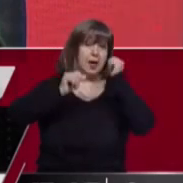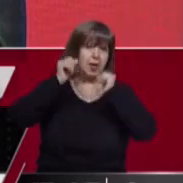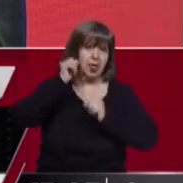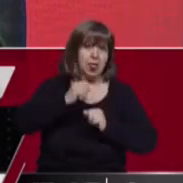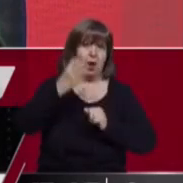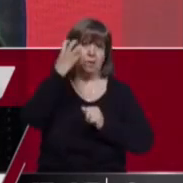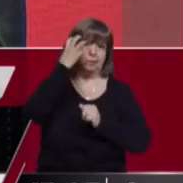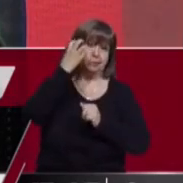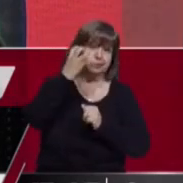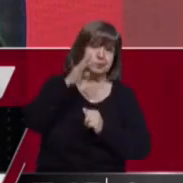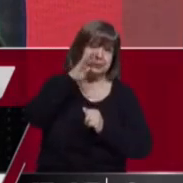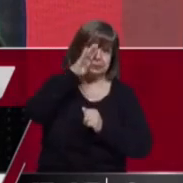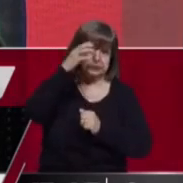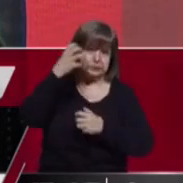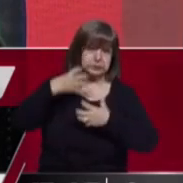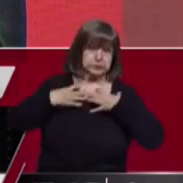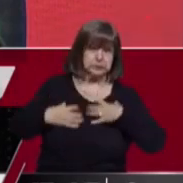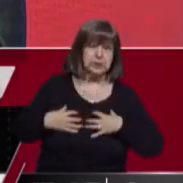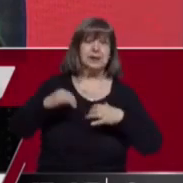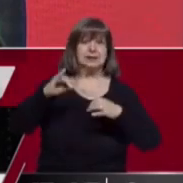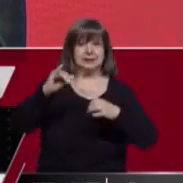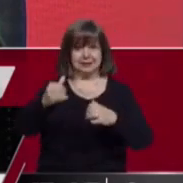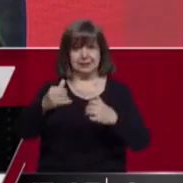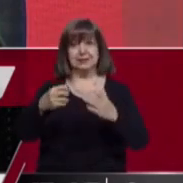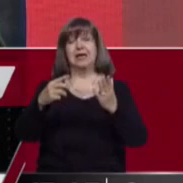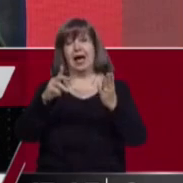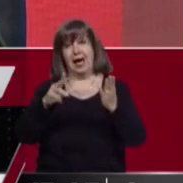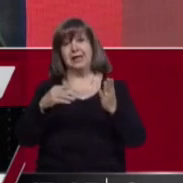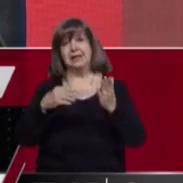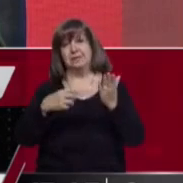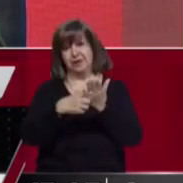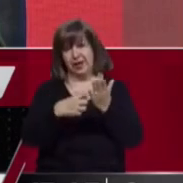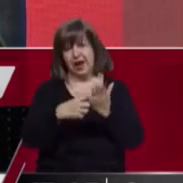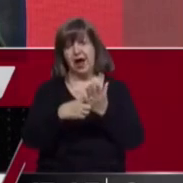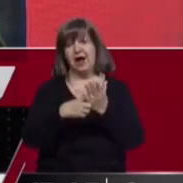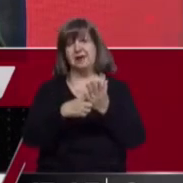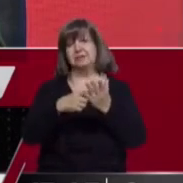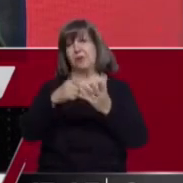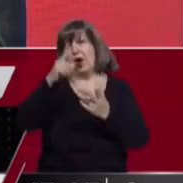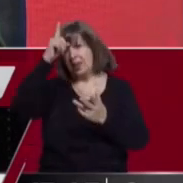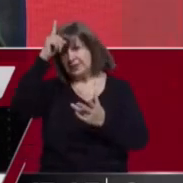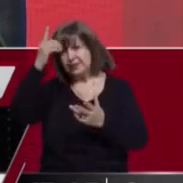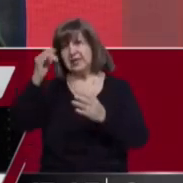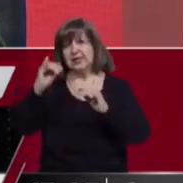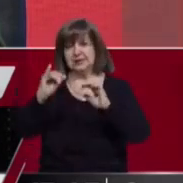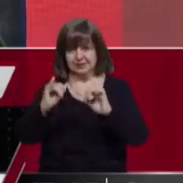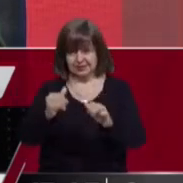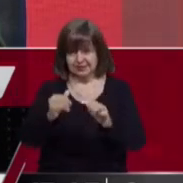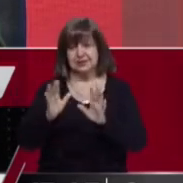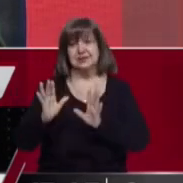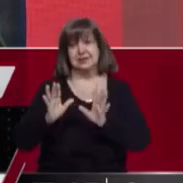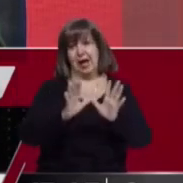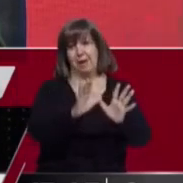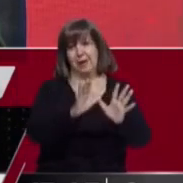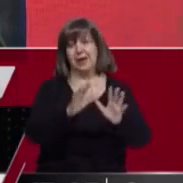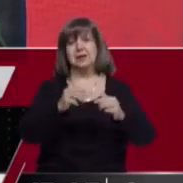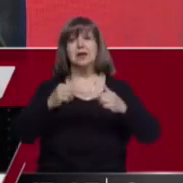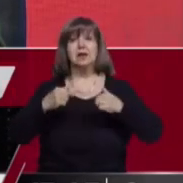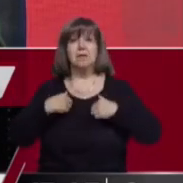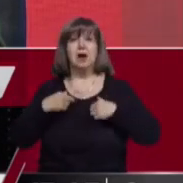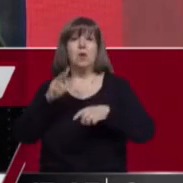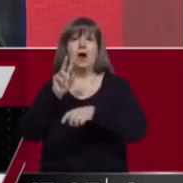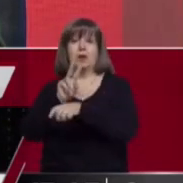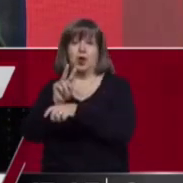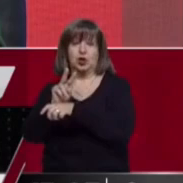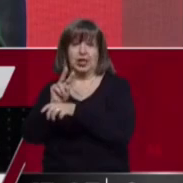podamos actuar sin necesariamente tener que llegar a lo penal. Hay veces que sí, que las situaciones de violencia se constituyen en un